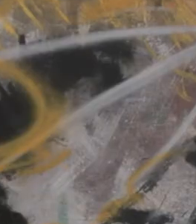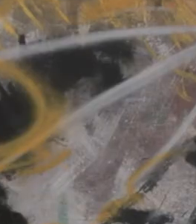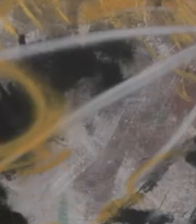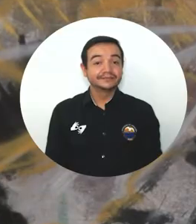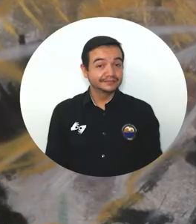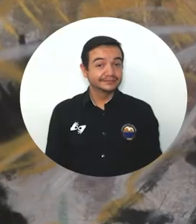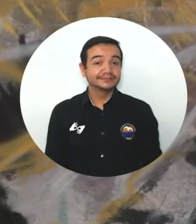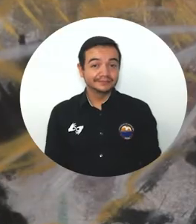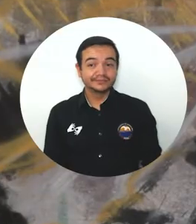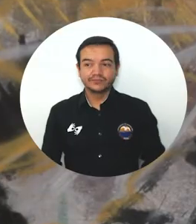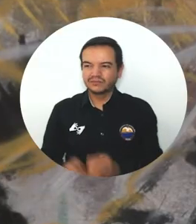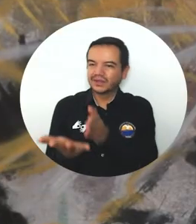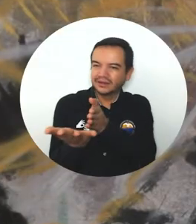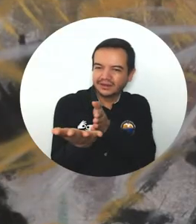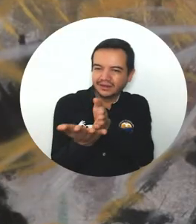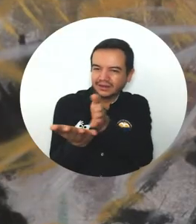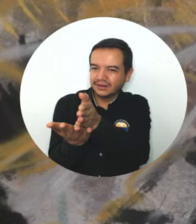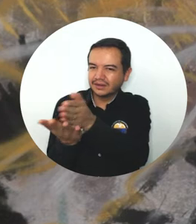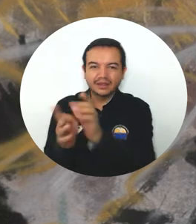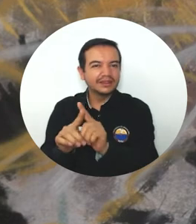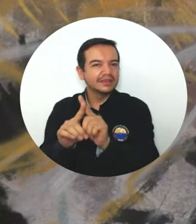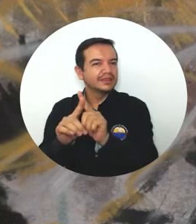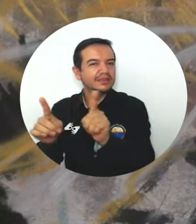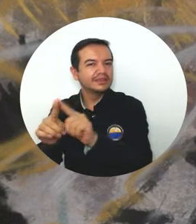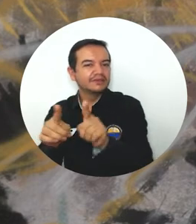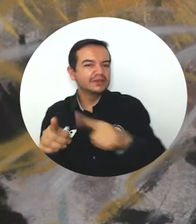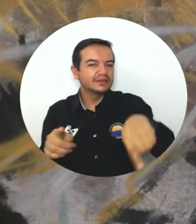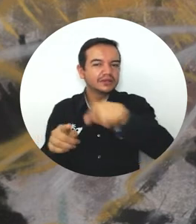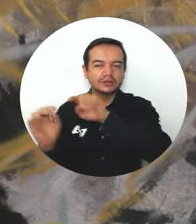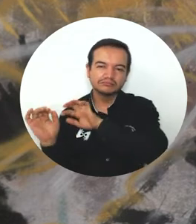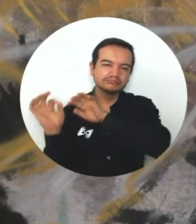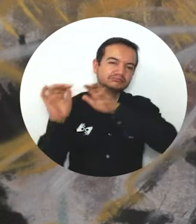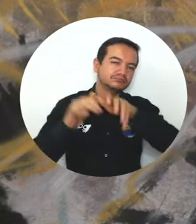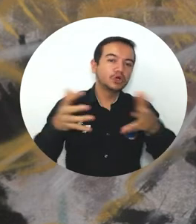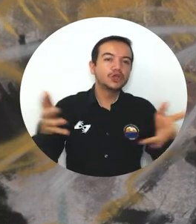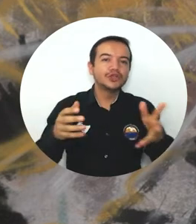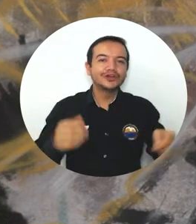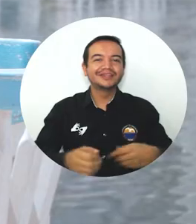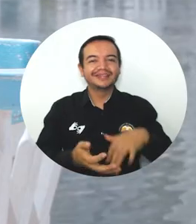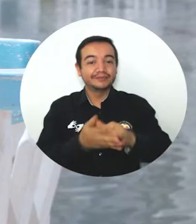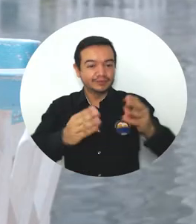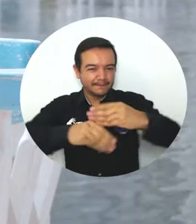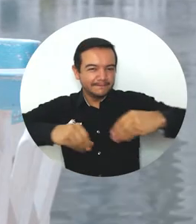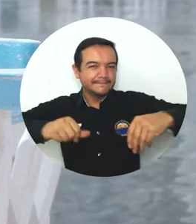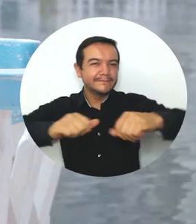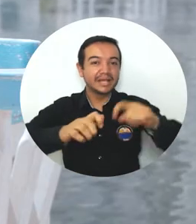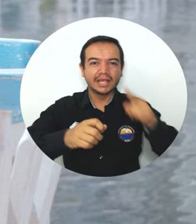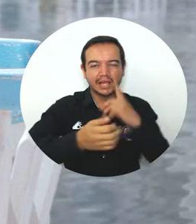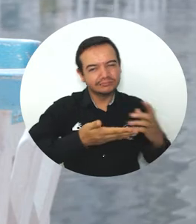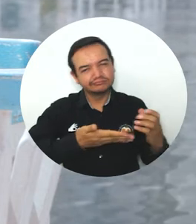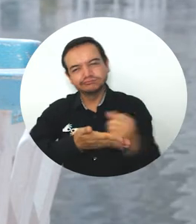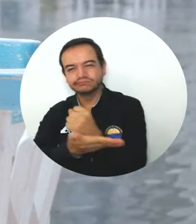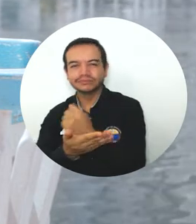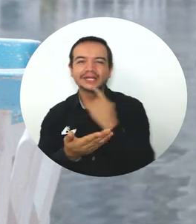Compañeros de diferentes programas académicos de nuestra institución realizaron playatón en el sector de Los Cocos. La actividad ambiental